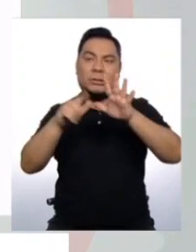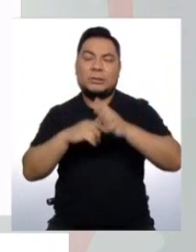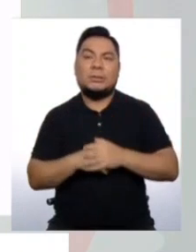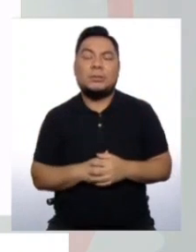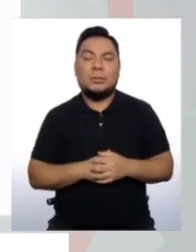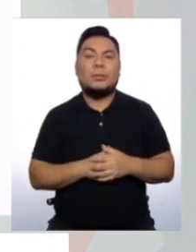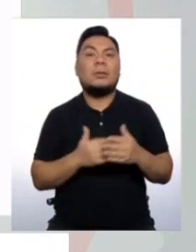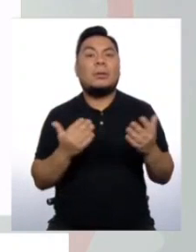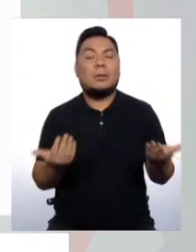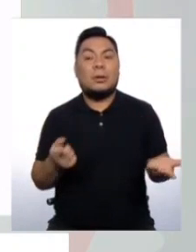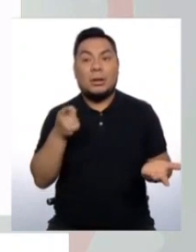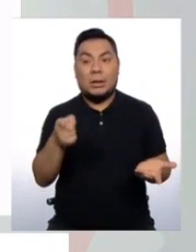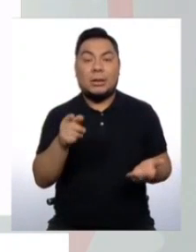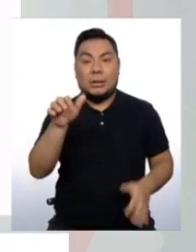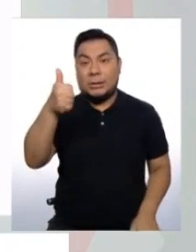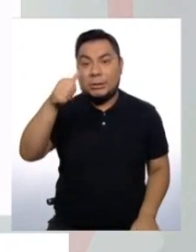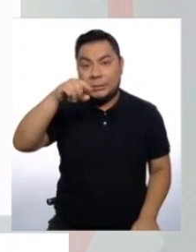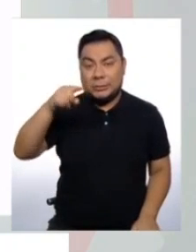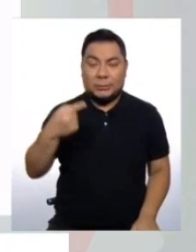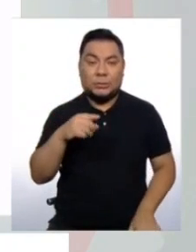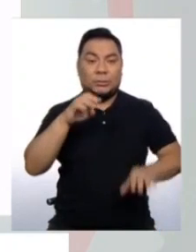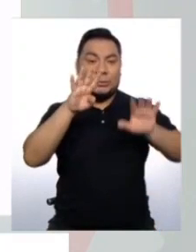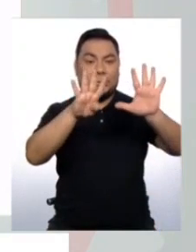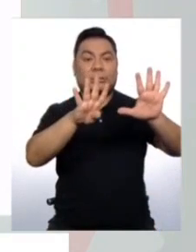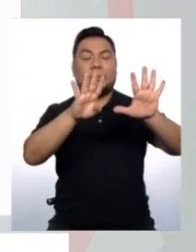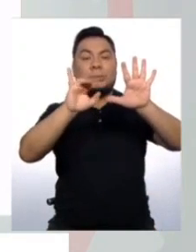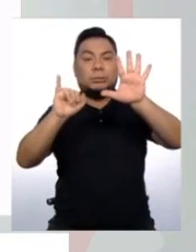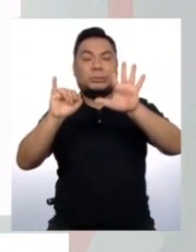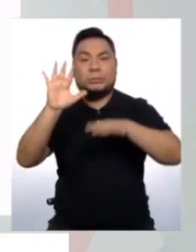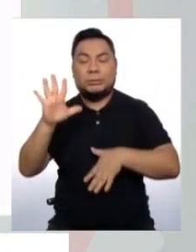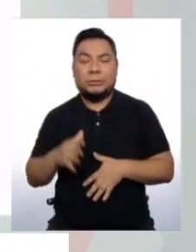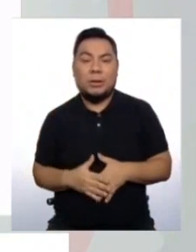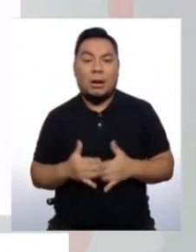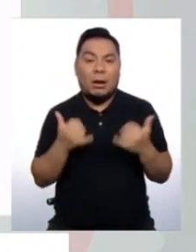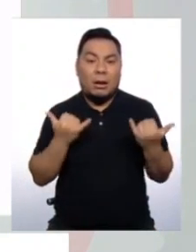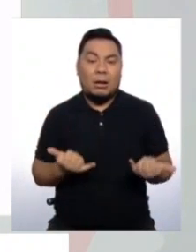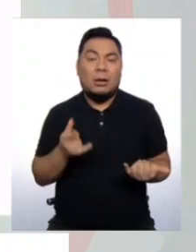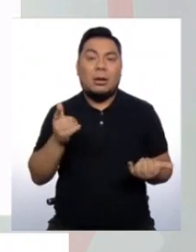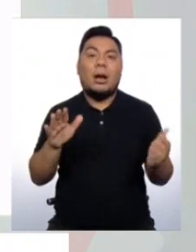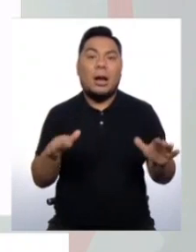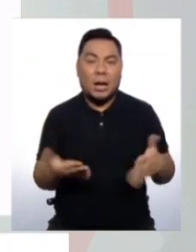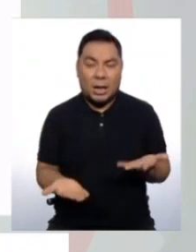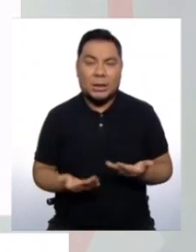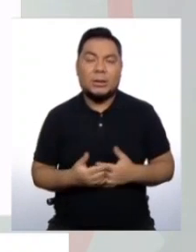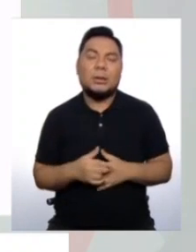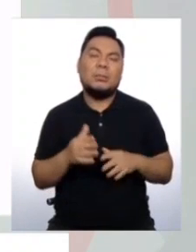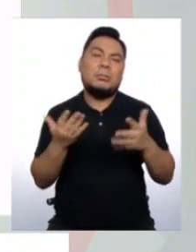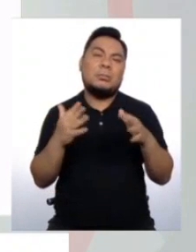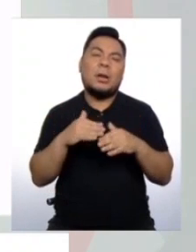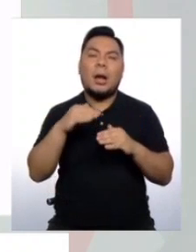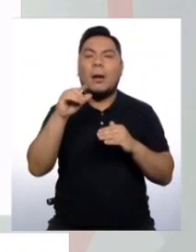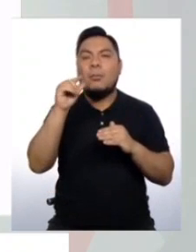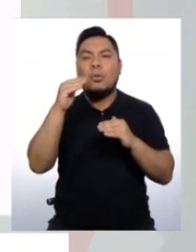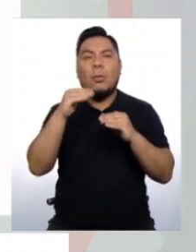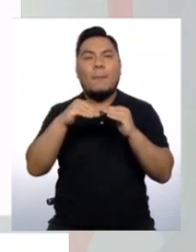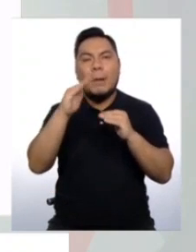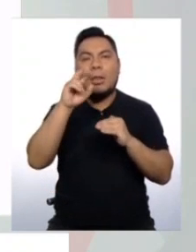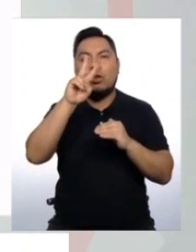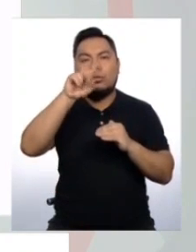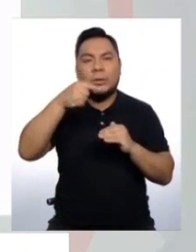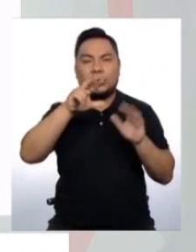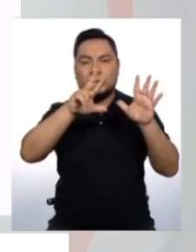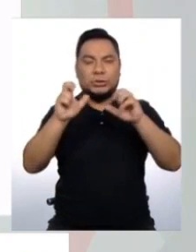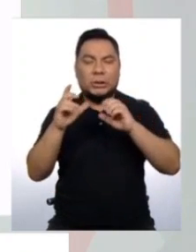8.097. Es decir, de las 10.965, tenemos actualmente disponible poco más de 2.800